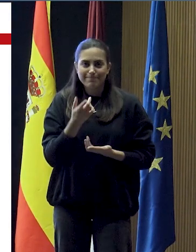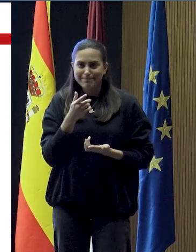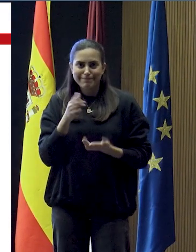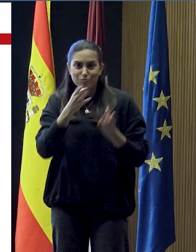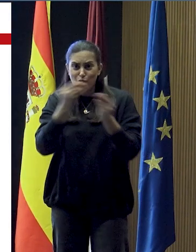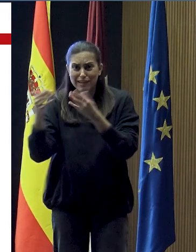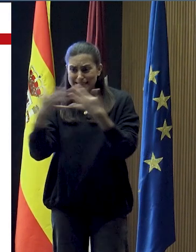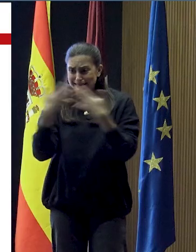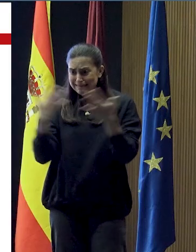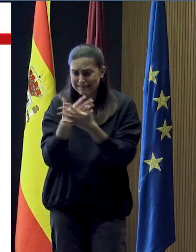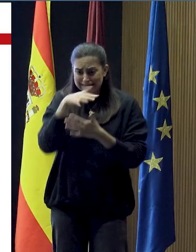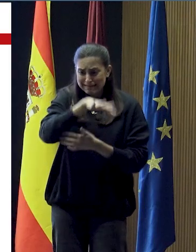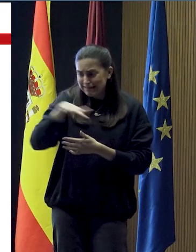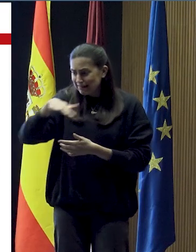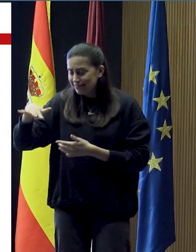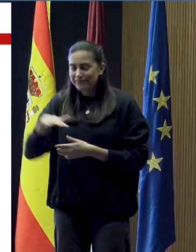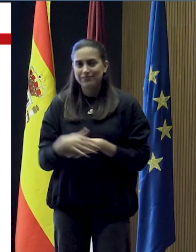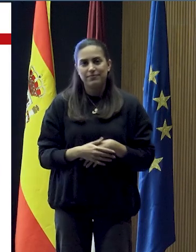muchas las áreas implicadas, ¿vale?